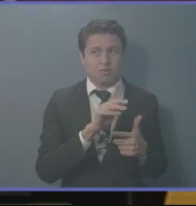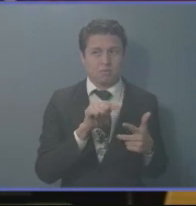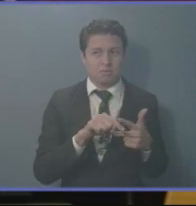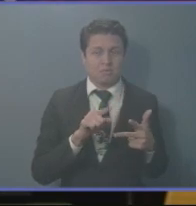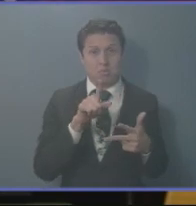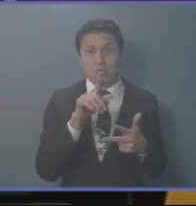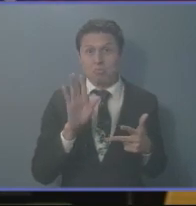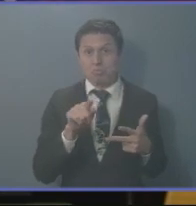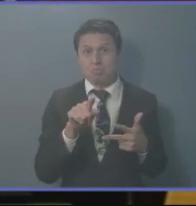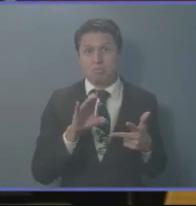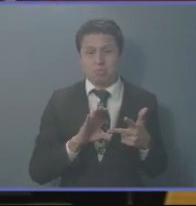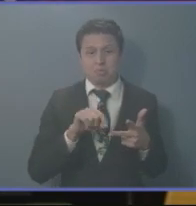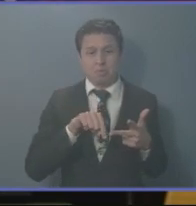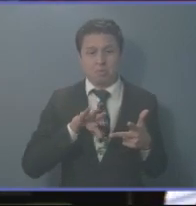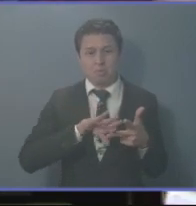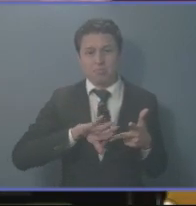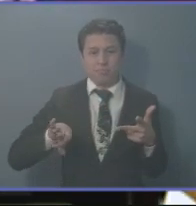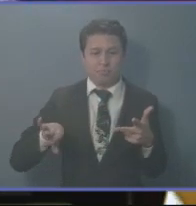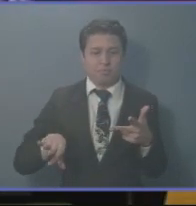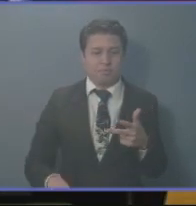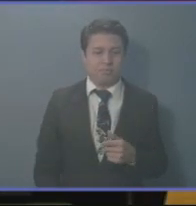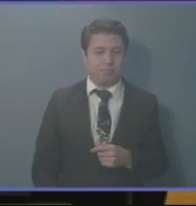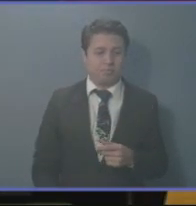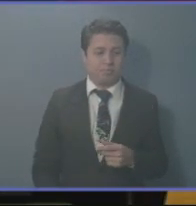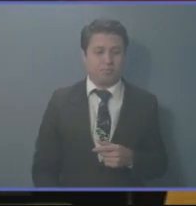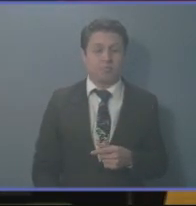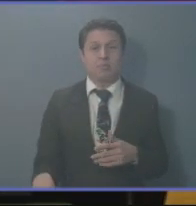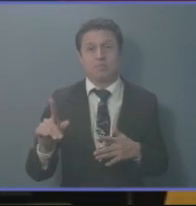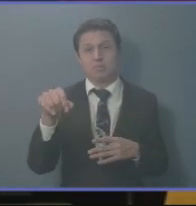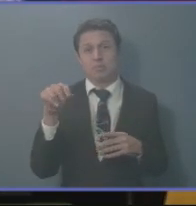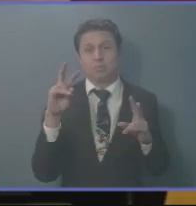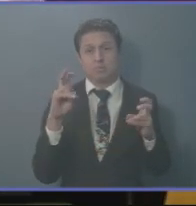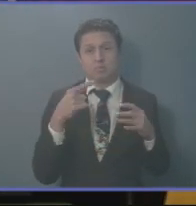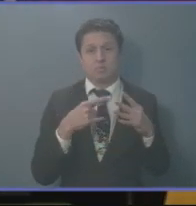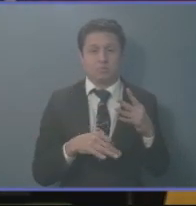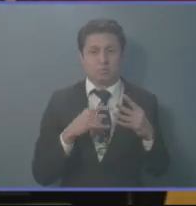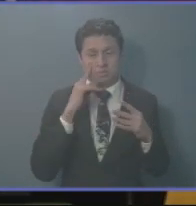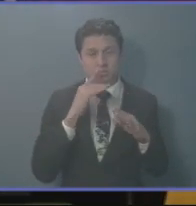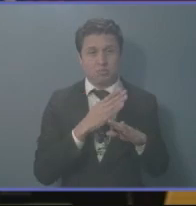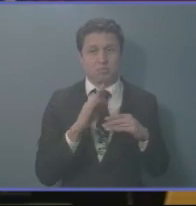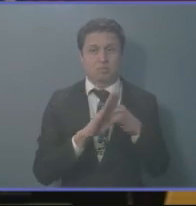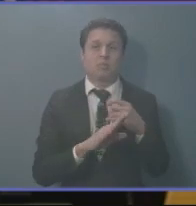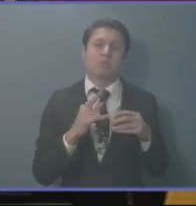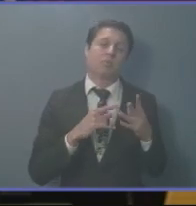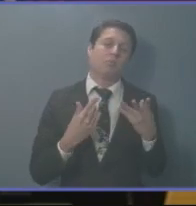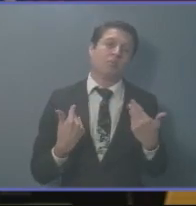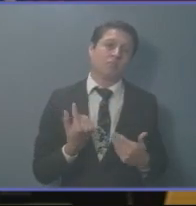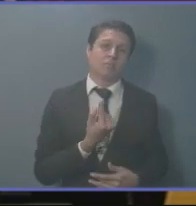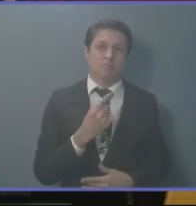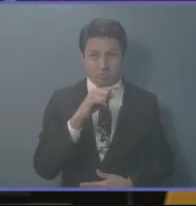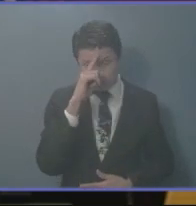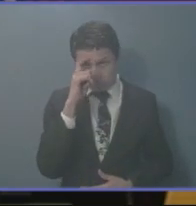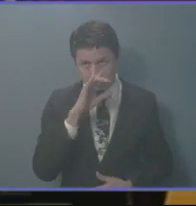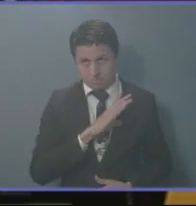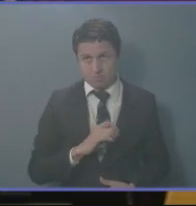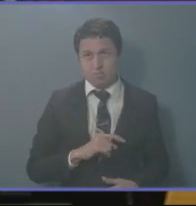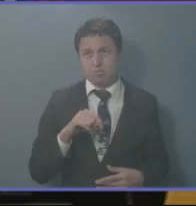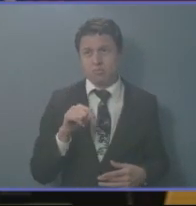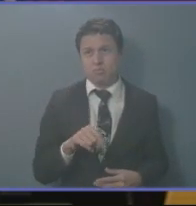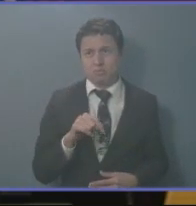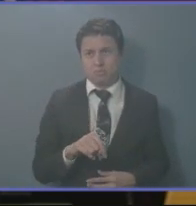trabajadores sepan que, aunque esta ley se llame Ley de Protección al Empleo Salvadoreño, aquí